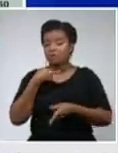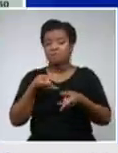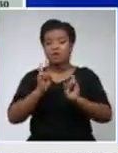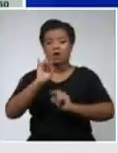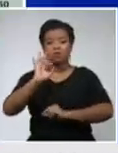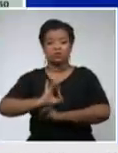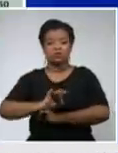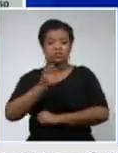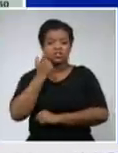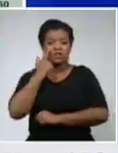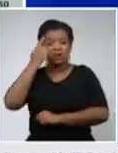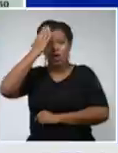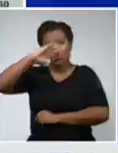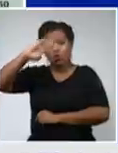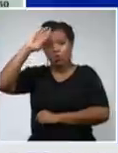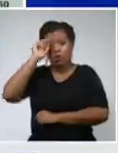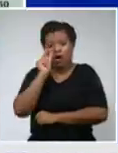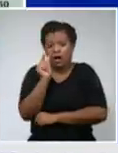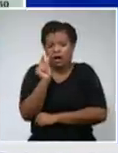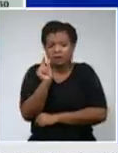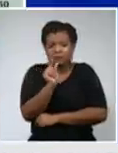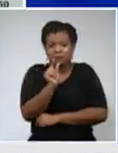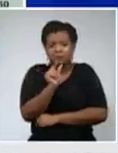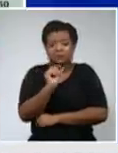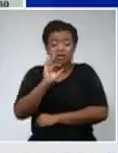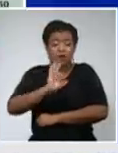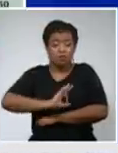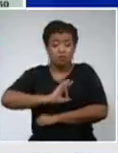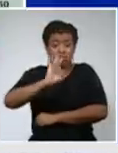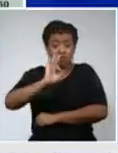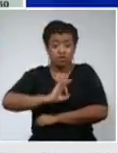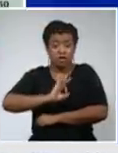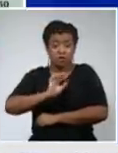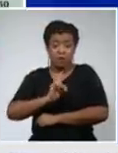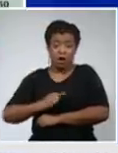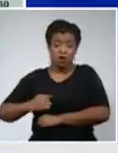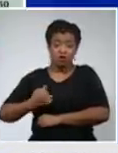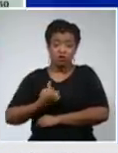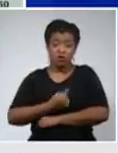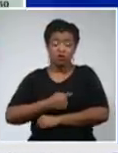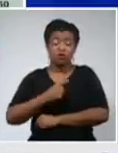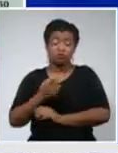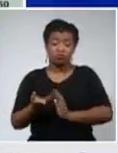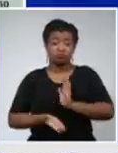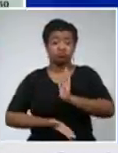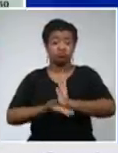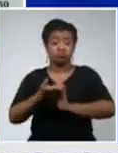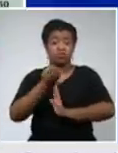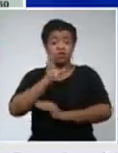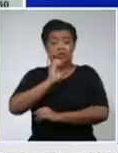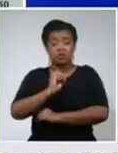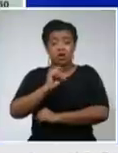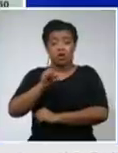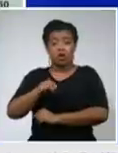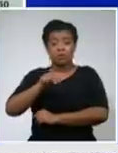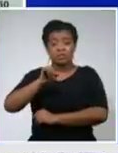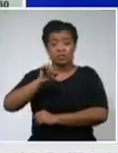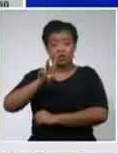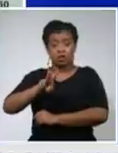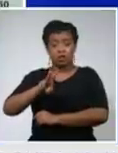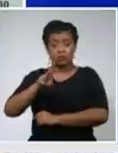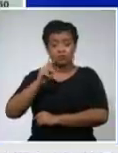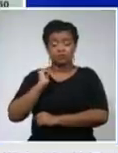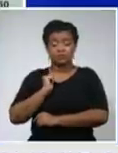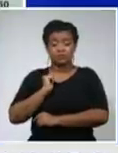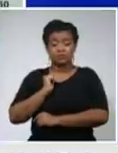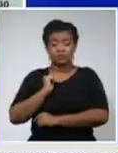Cuba con una tasa de letalidad que para nosotros es muy elevada, 0,62, inferior